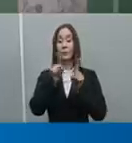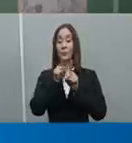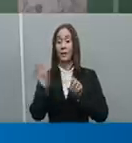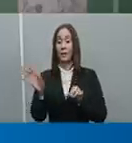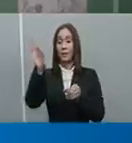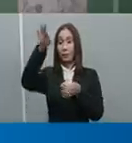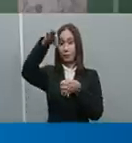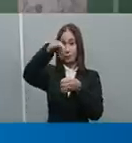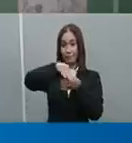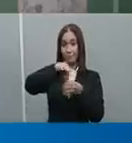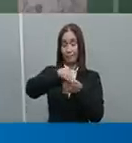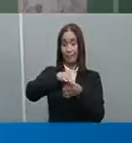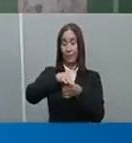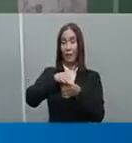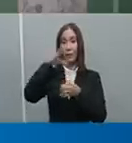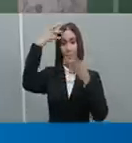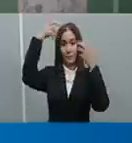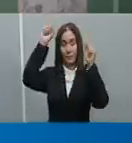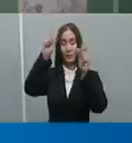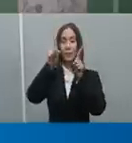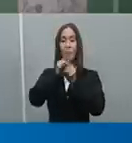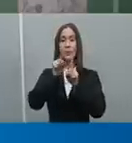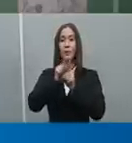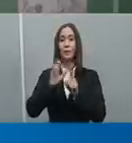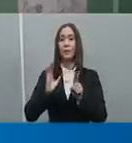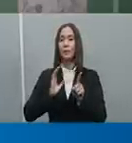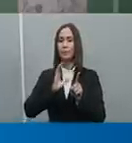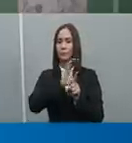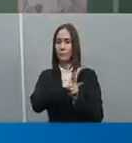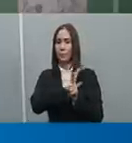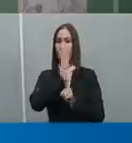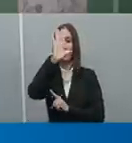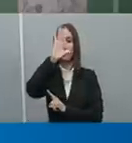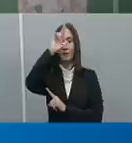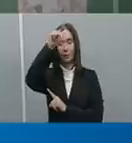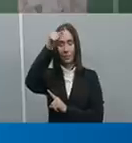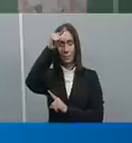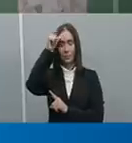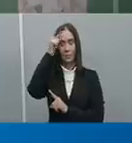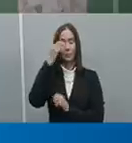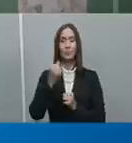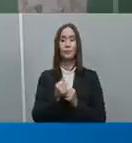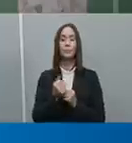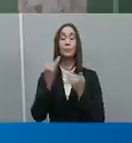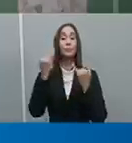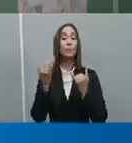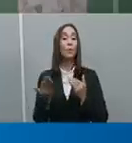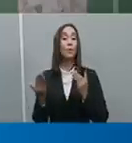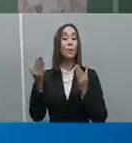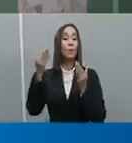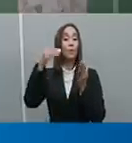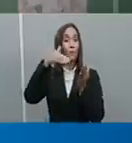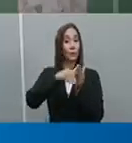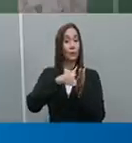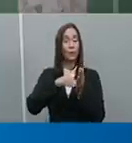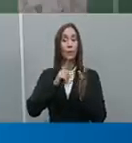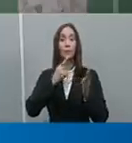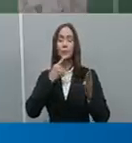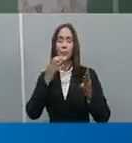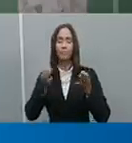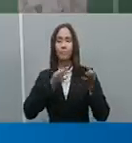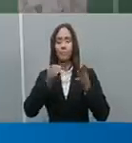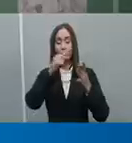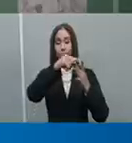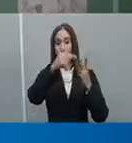presidenciales y congresuales el 5 de julio. Hoy quiero nuevamente referirme a cada uno de estos retos. En